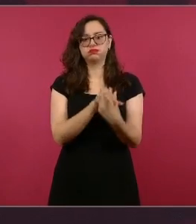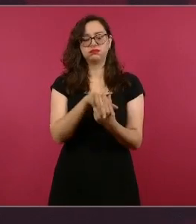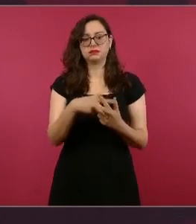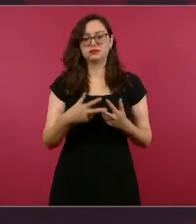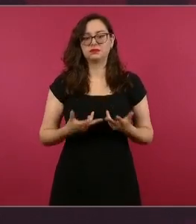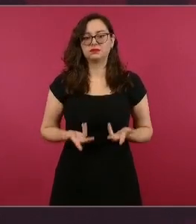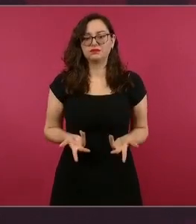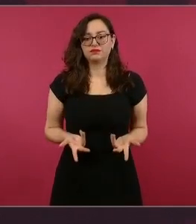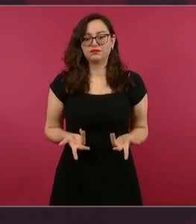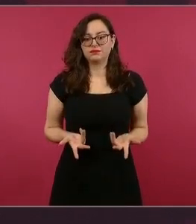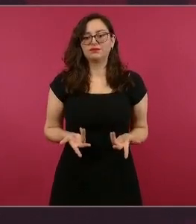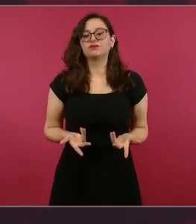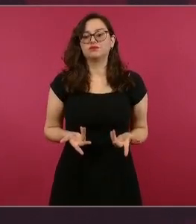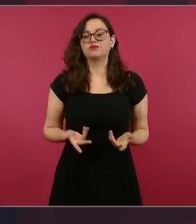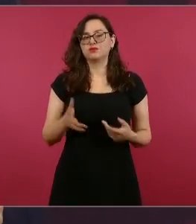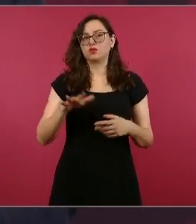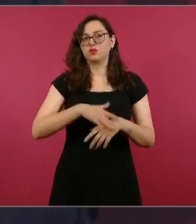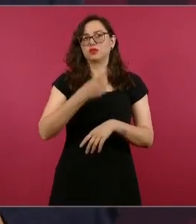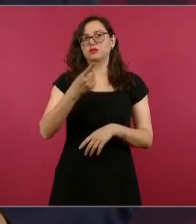San Francisco, ¿no?